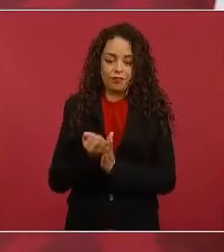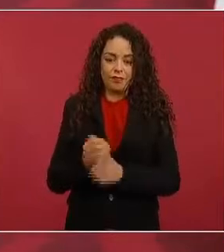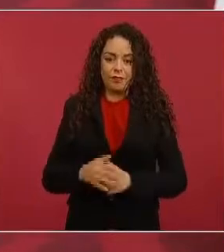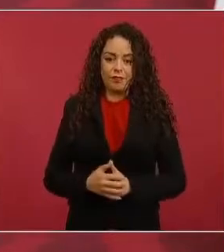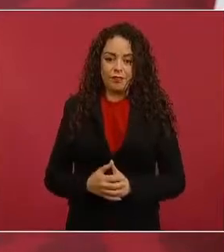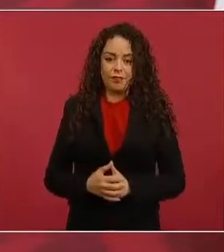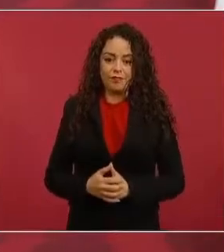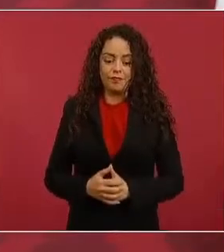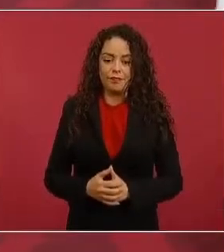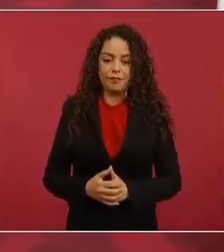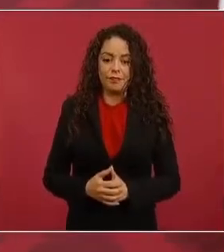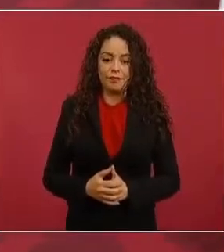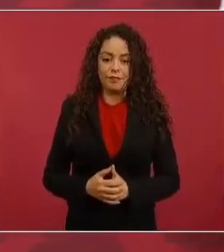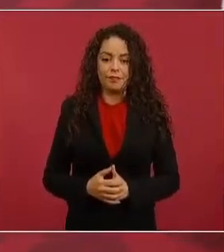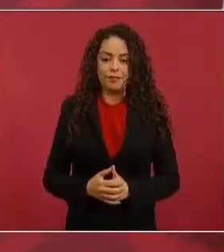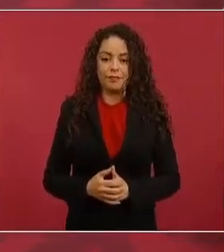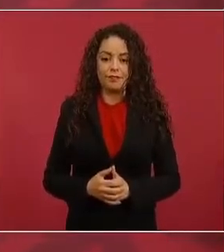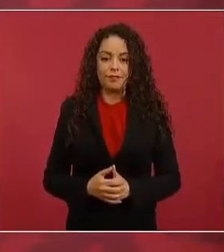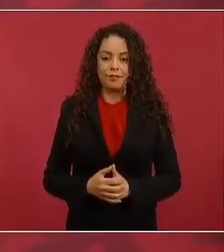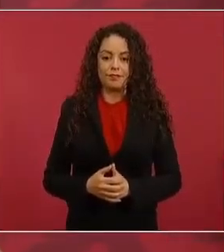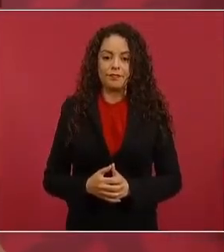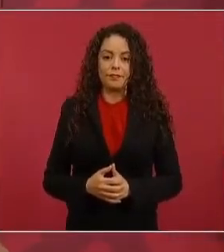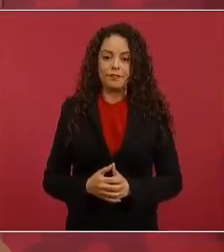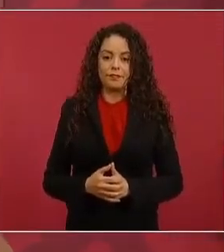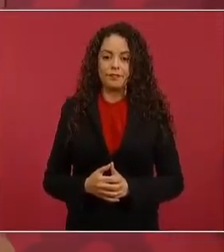Por poner un caso,